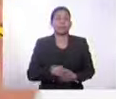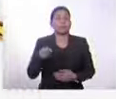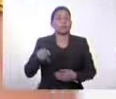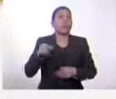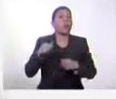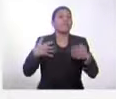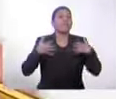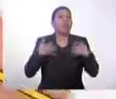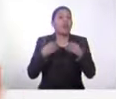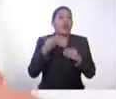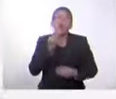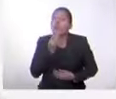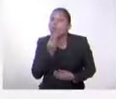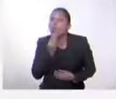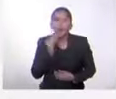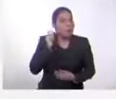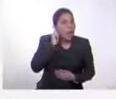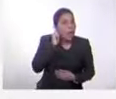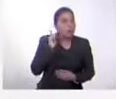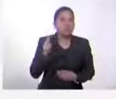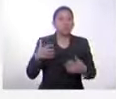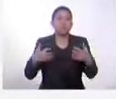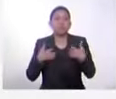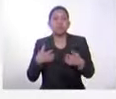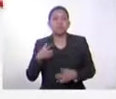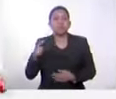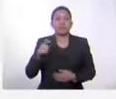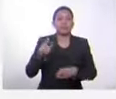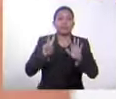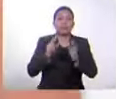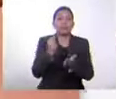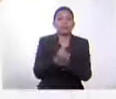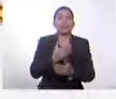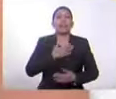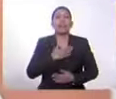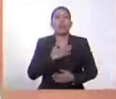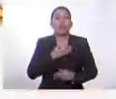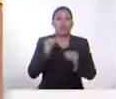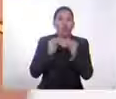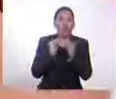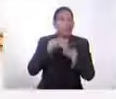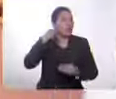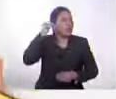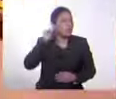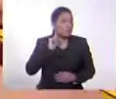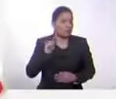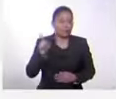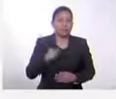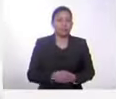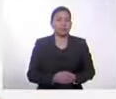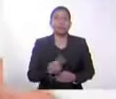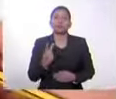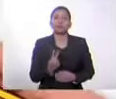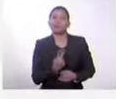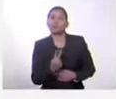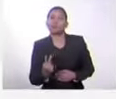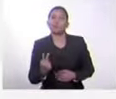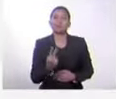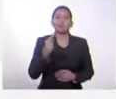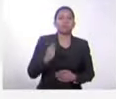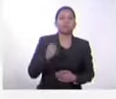su 7º grado. Quiere ser periodista y tiene un novio llamado Roberto. Después de unos meses de ser